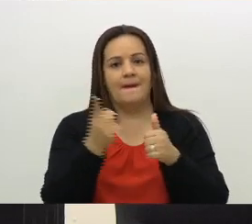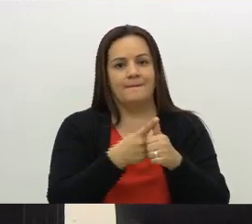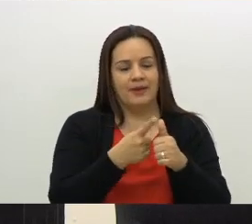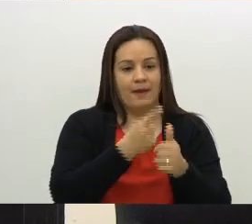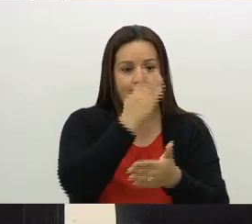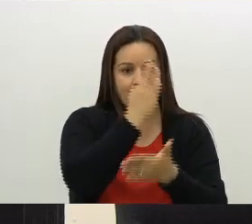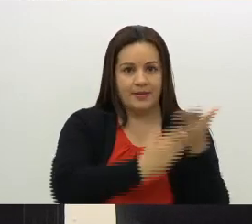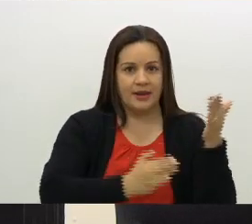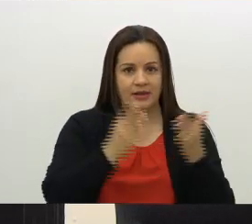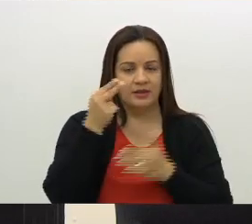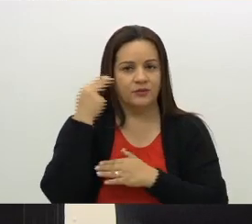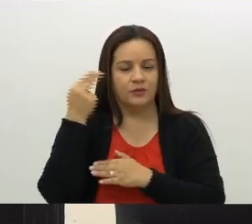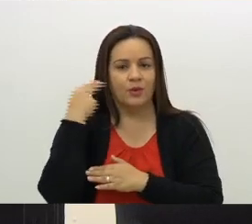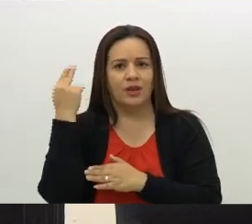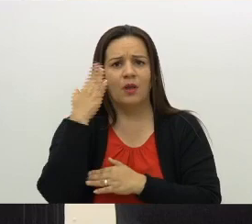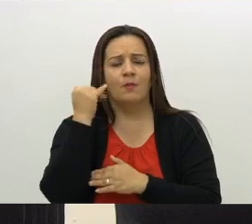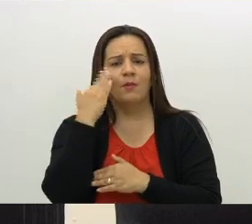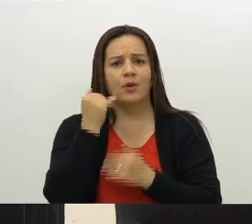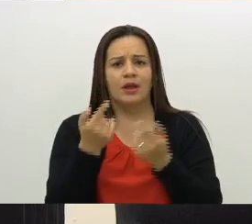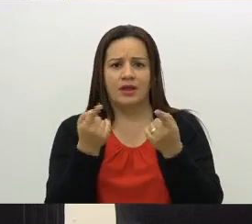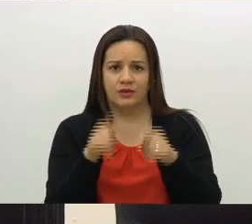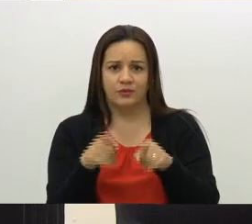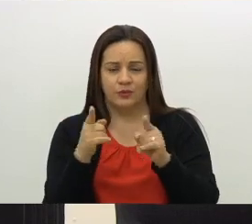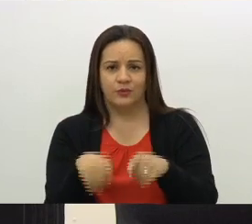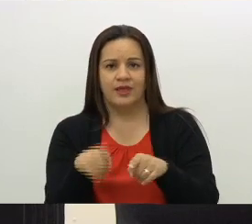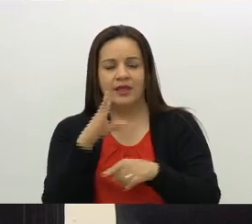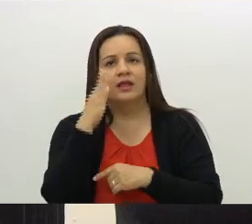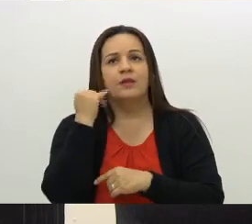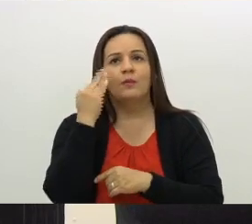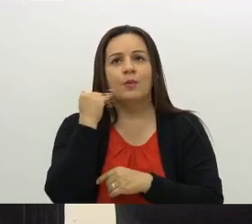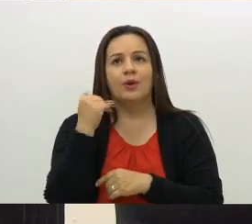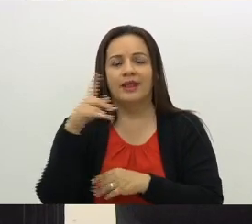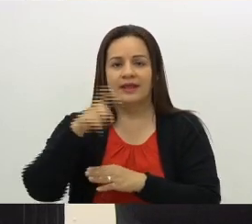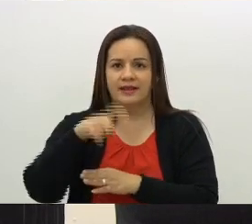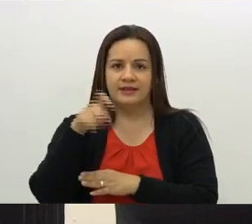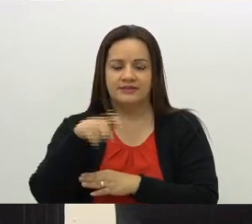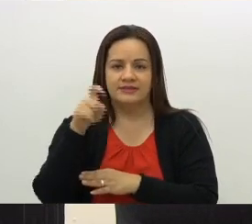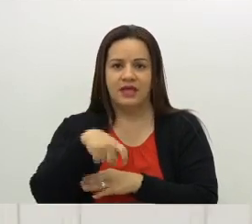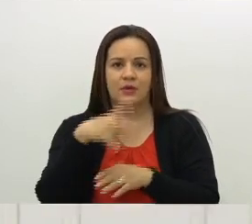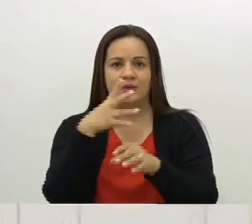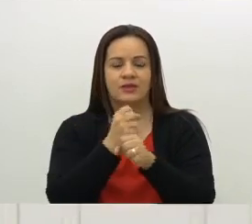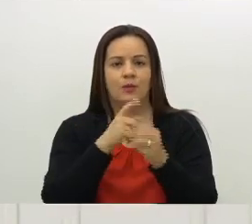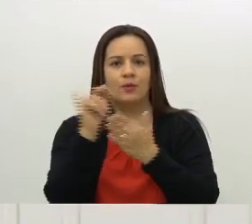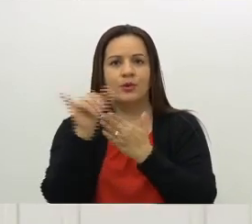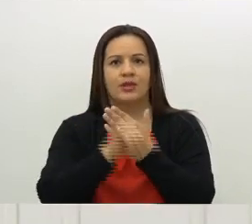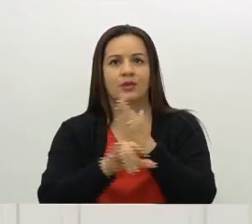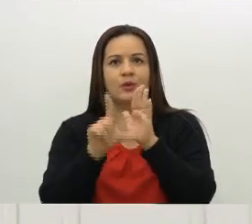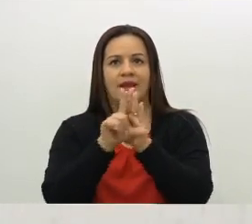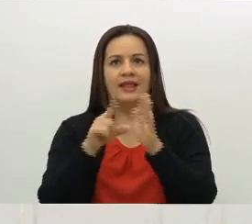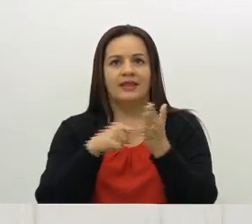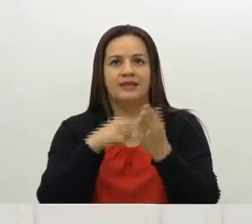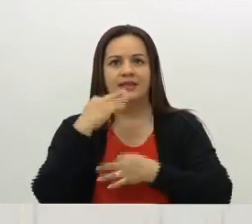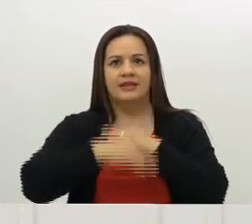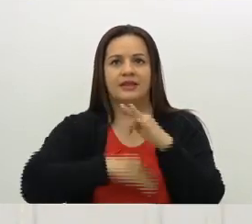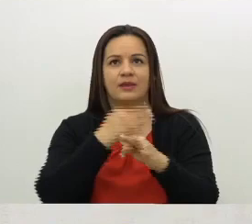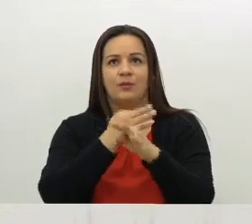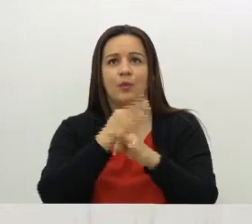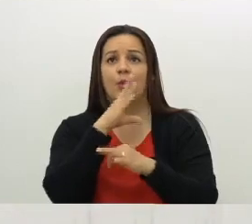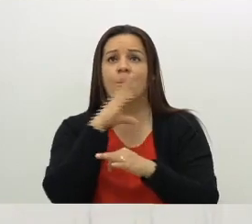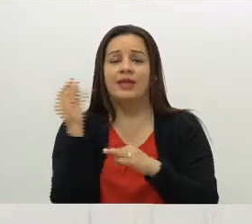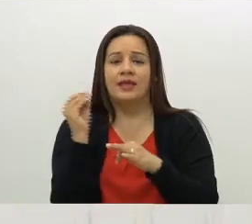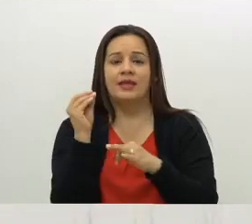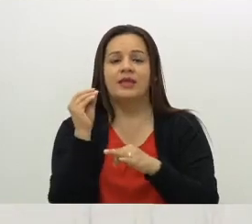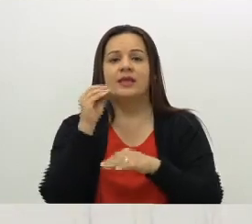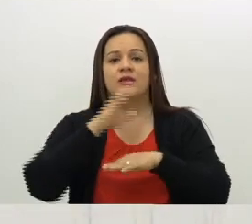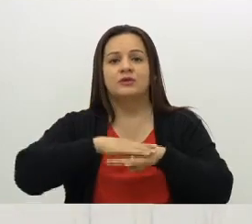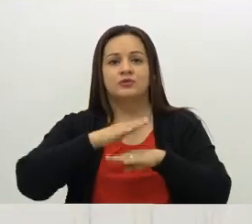histórica de por qué sucede y por qué es necesario hacer un proyecto de ley de este tipo y